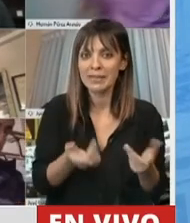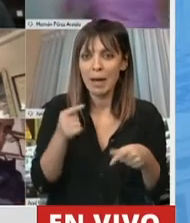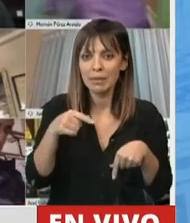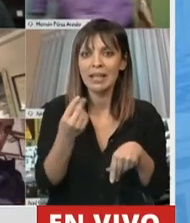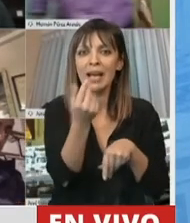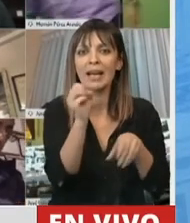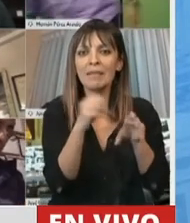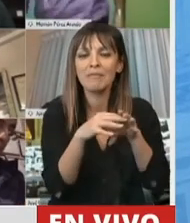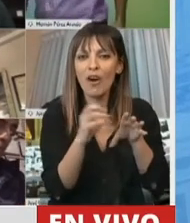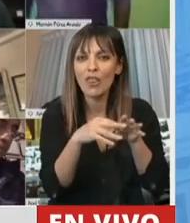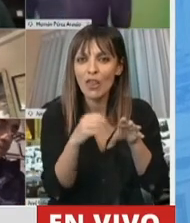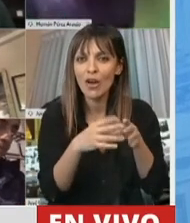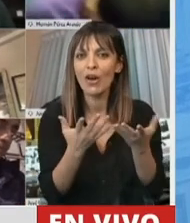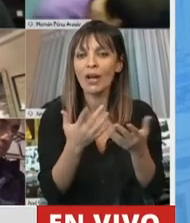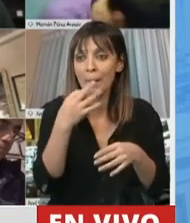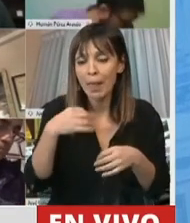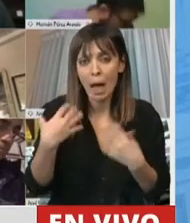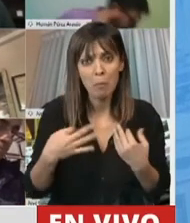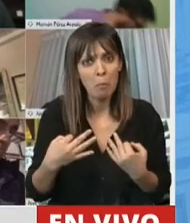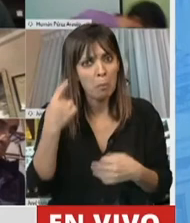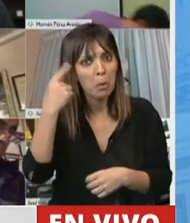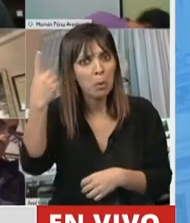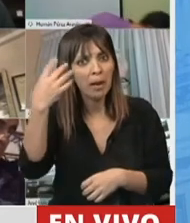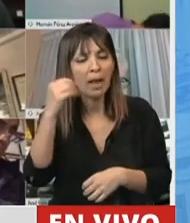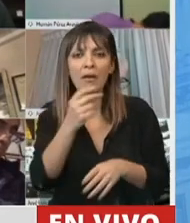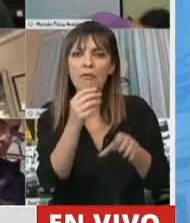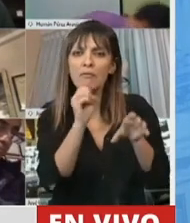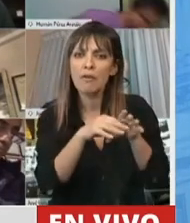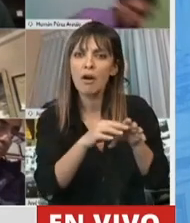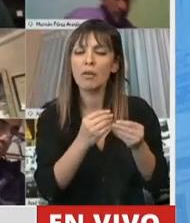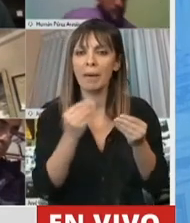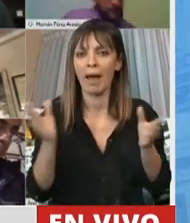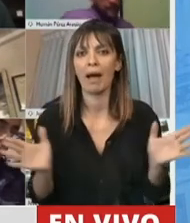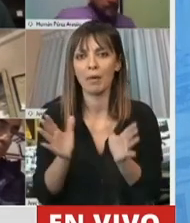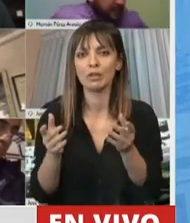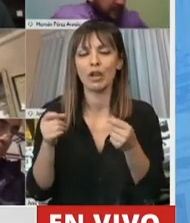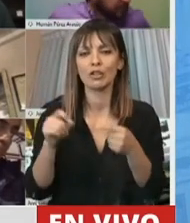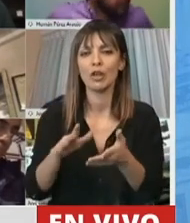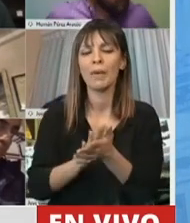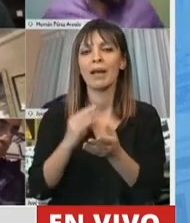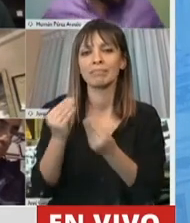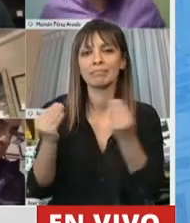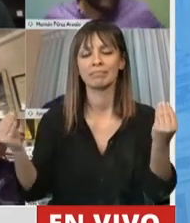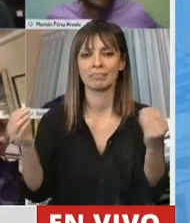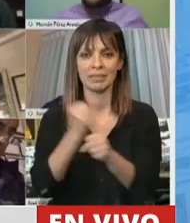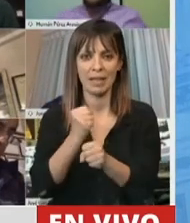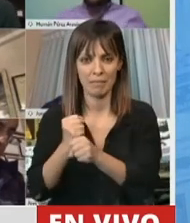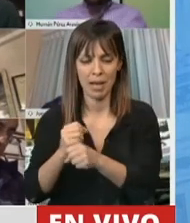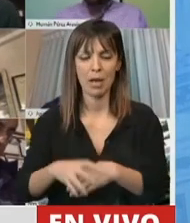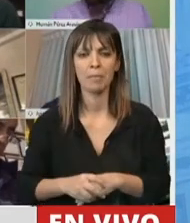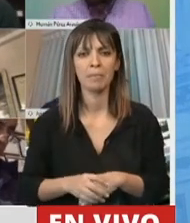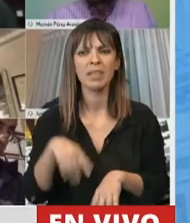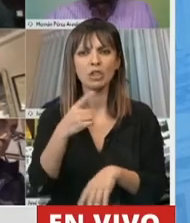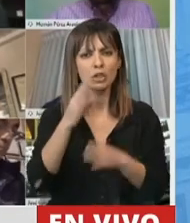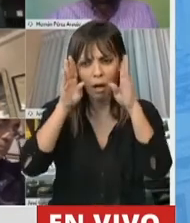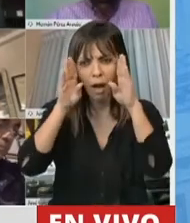se está creando, que es muy buena iniciativa, este fondo fiduciario para la promoción y economía del empleo, que lo aboquemos de